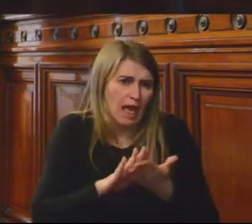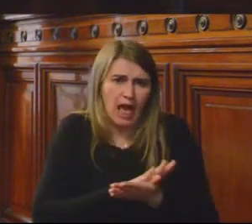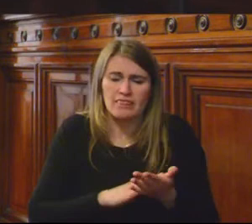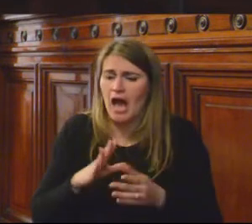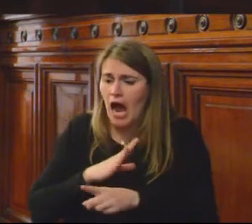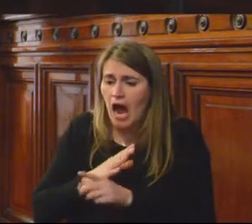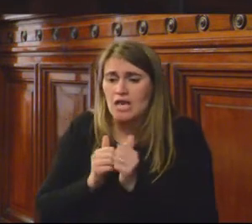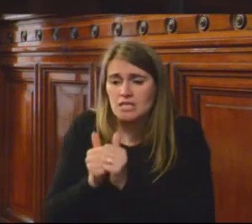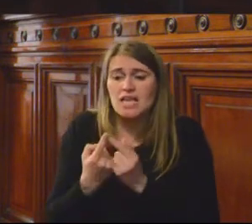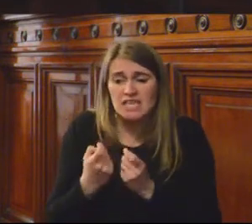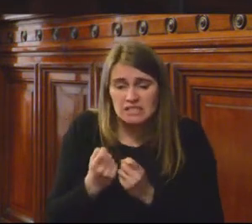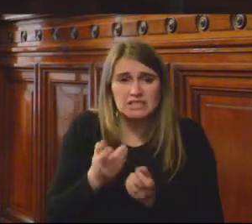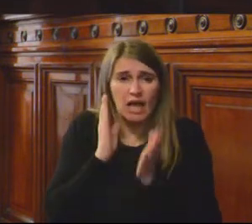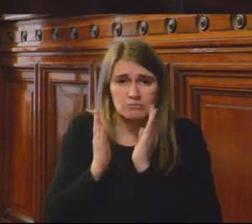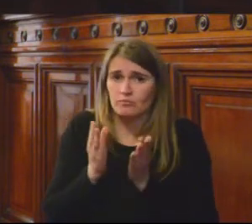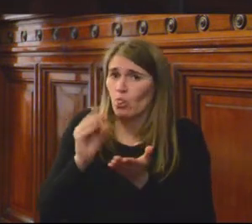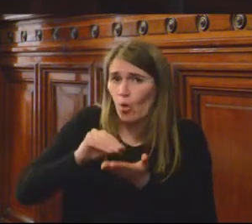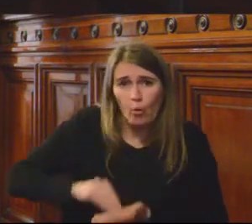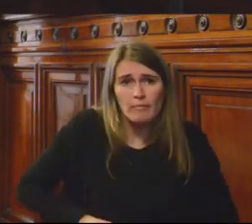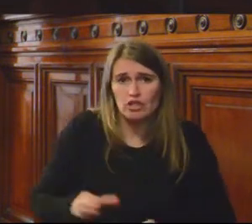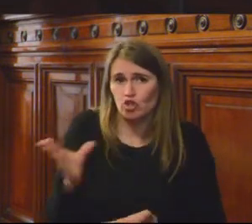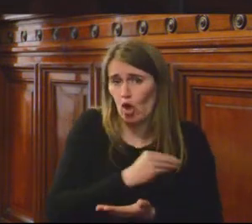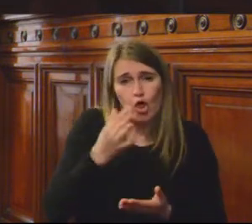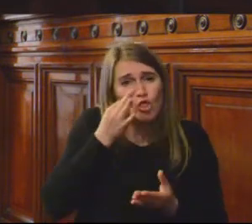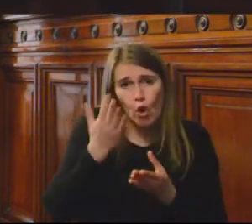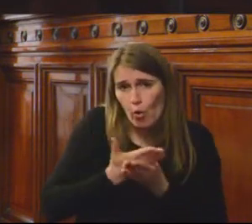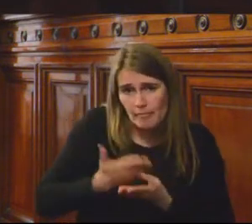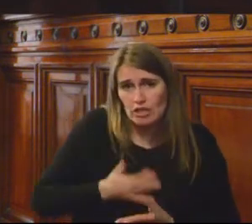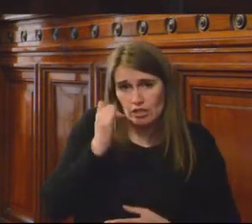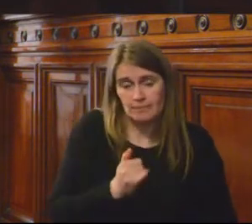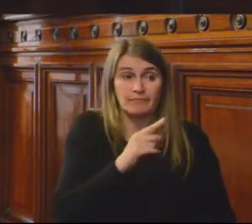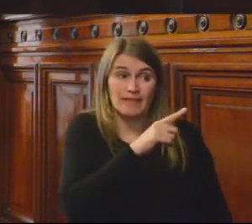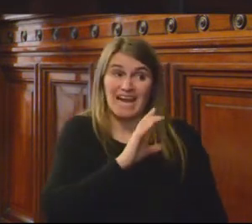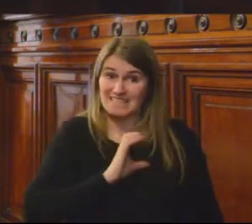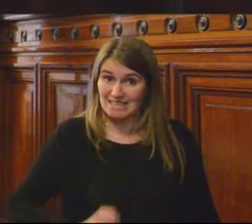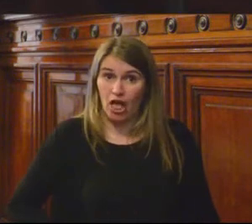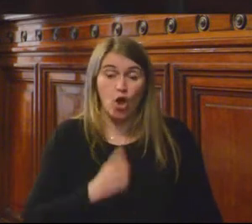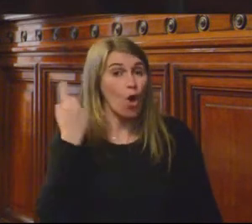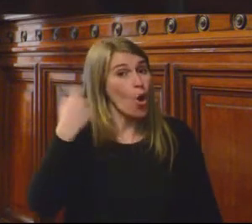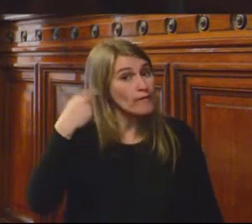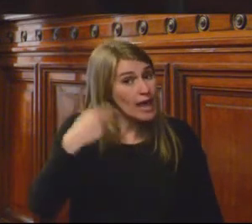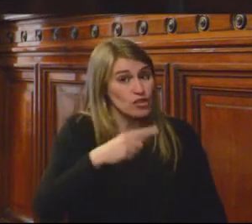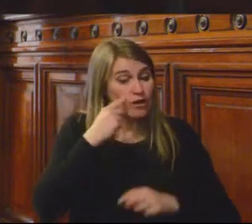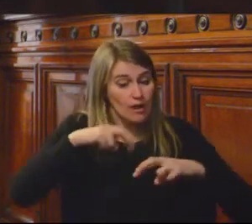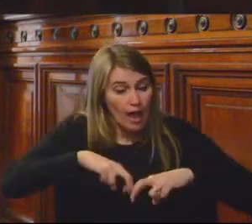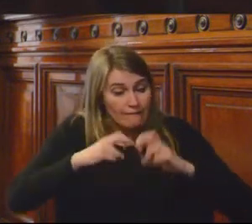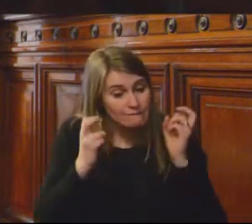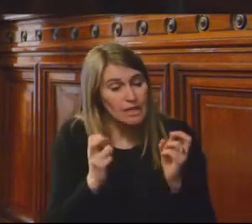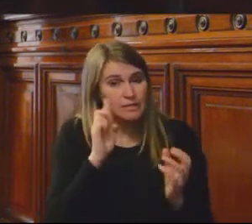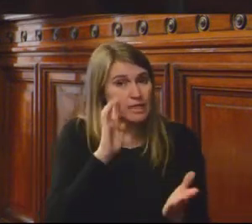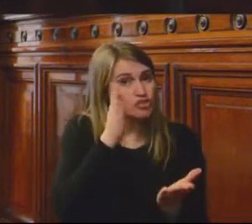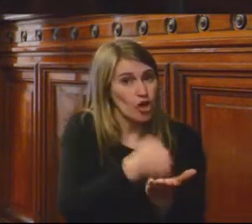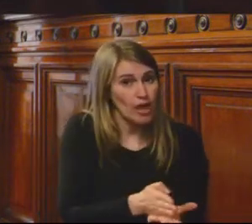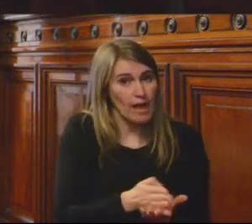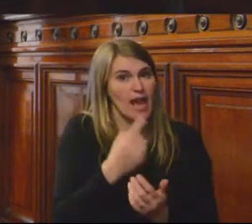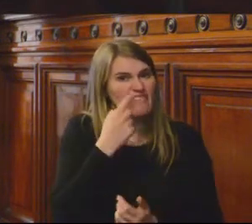ser acompañadas, documentamos todos los casos. El Estado es el que tiene la obligación de investigar y sancionar todas esas agresiones a los